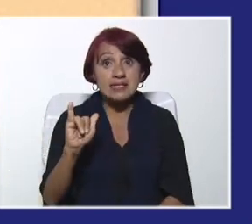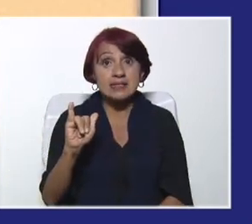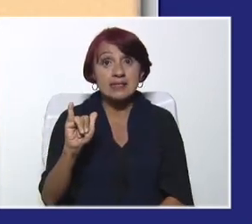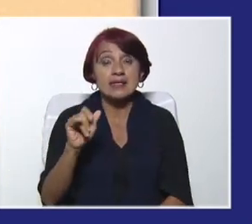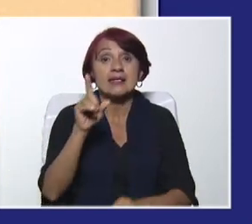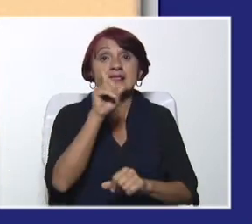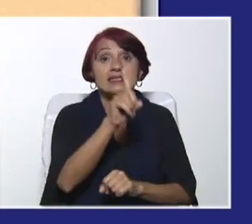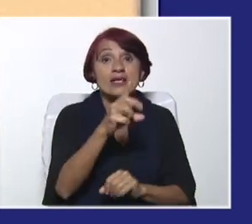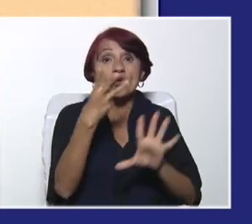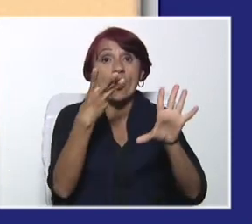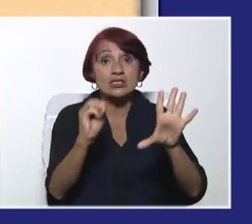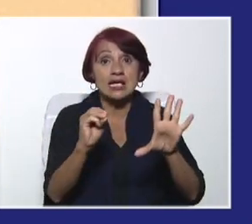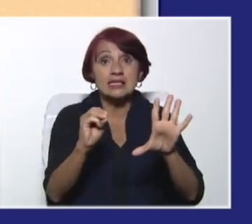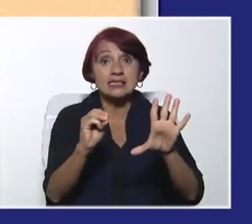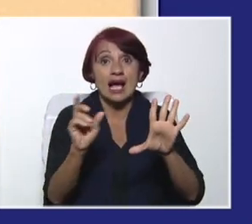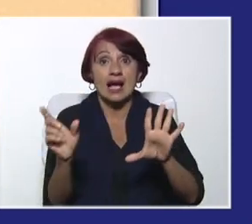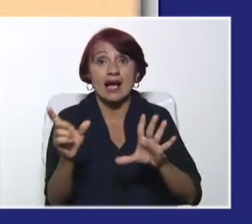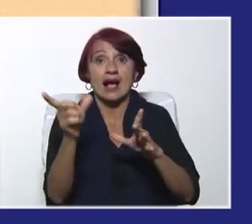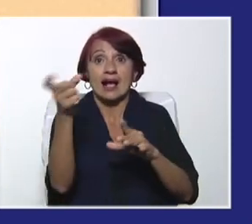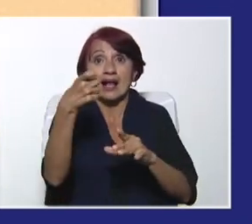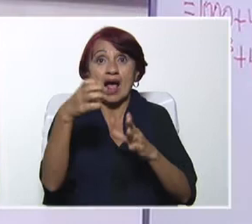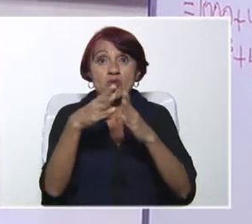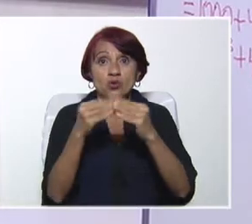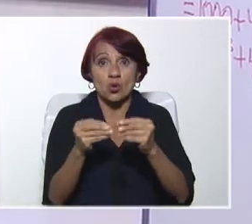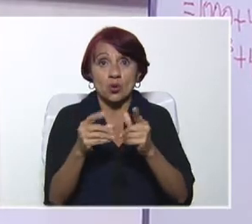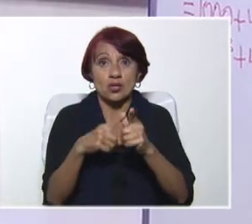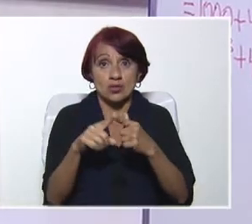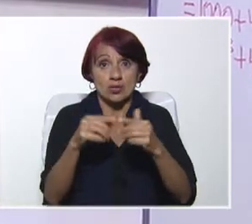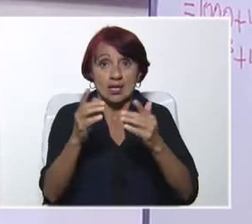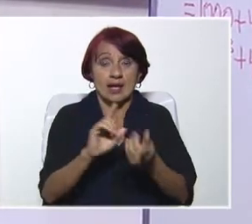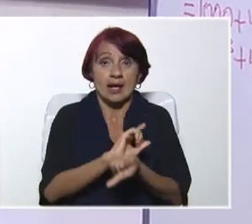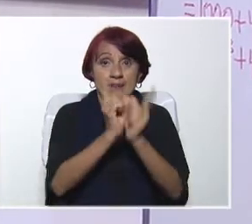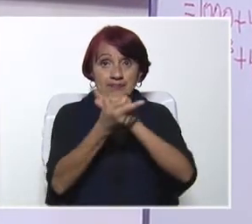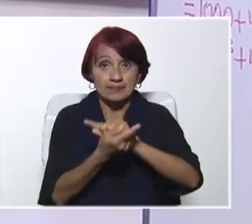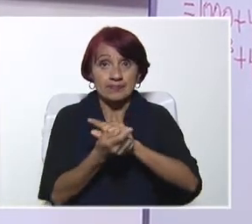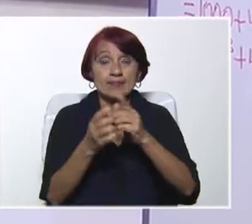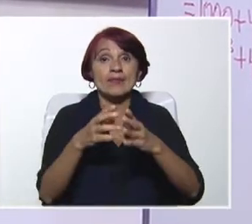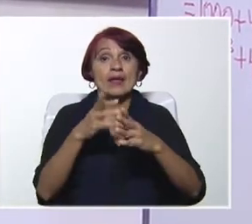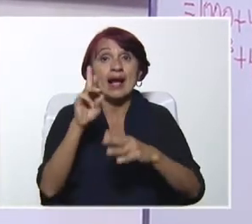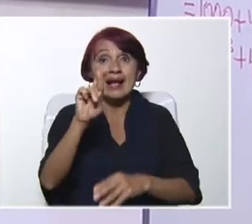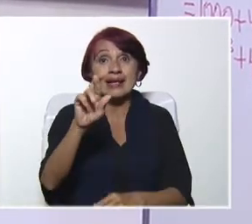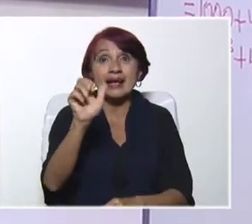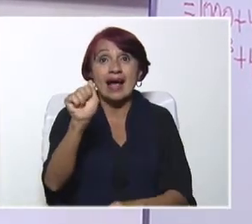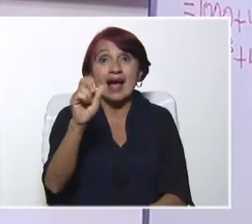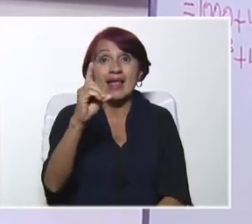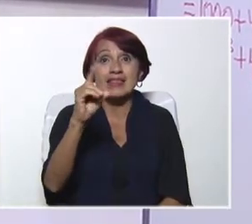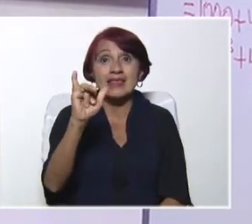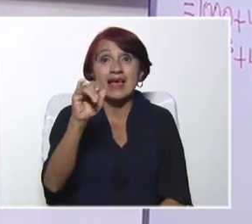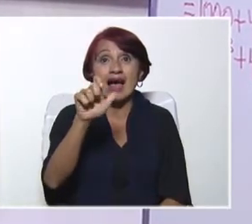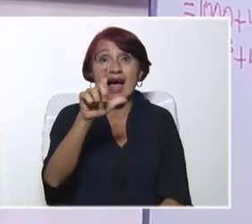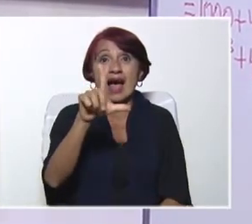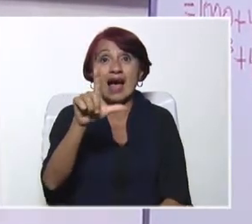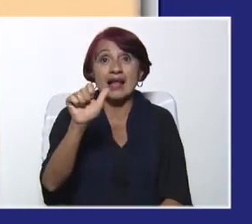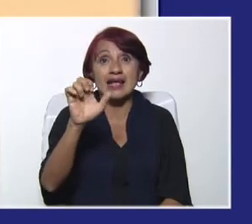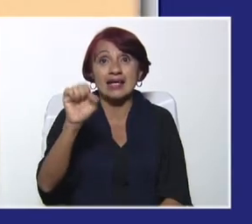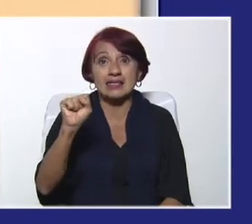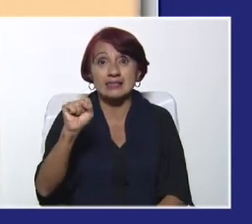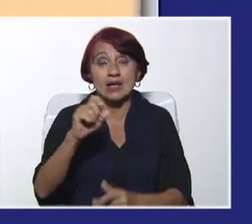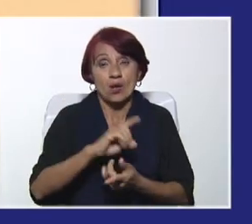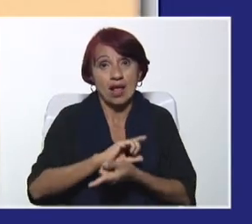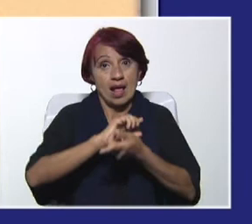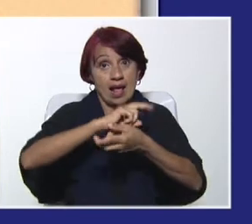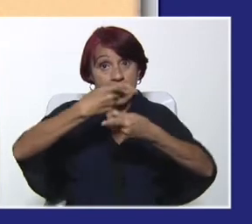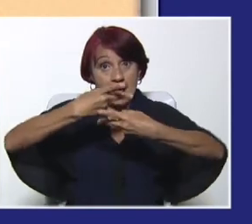grados. Y a su vez, podemos regresarnos y pasar de radianes a grados con la razón